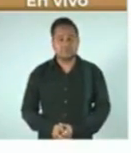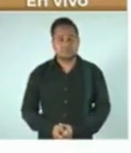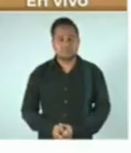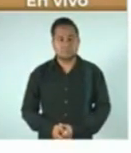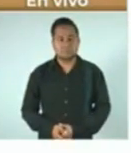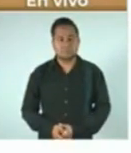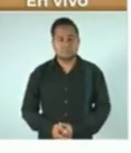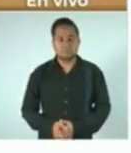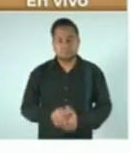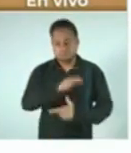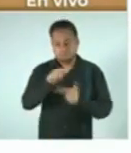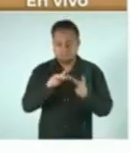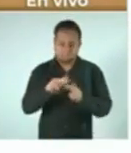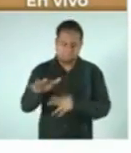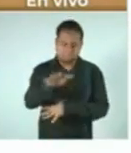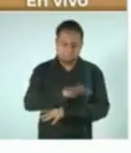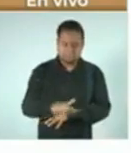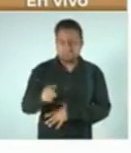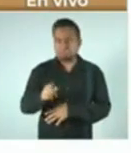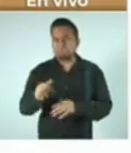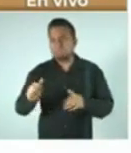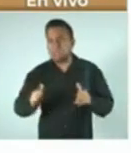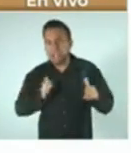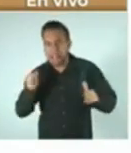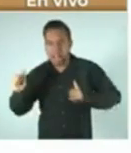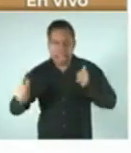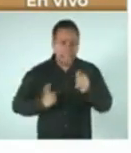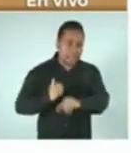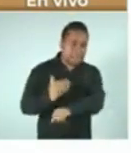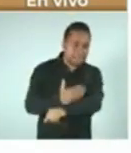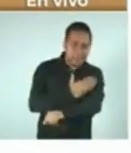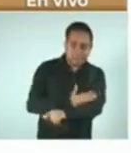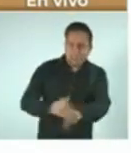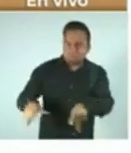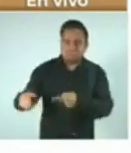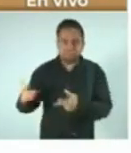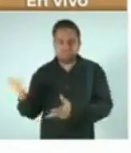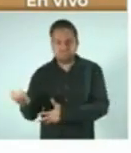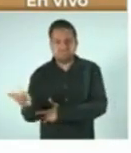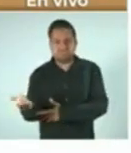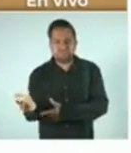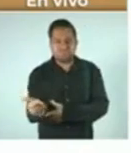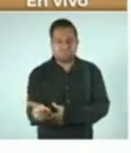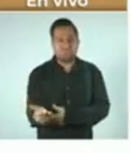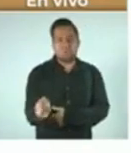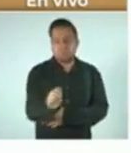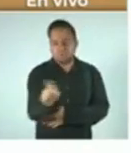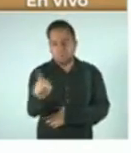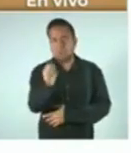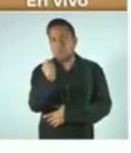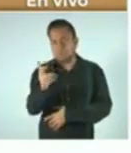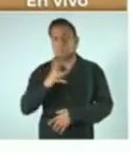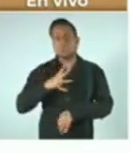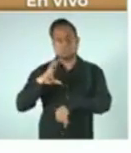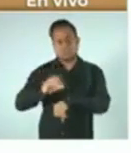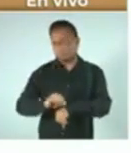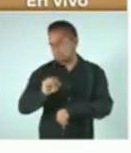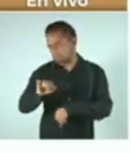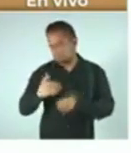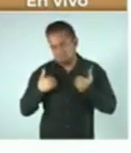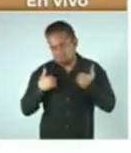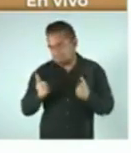Toda esa región ha sido aprovechada de manera ilegal en muchos puntos. Sin duda habrá comunidades que tengan permisos,